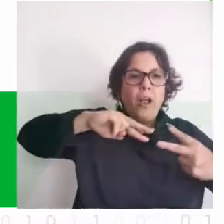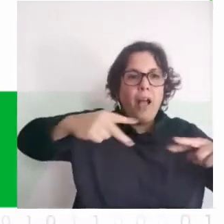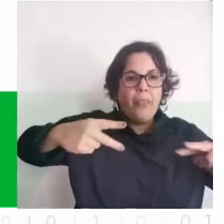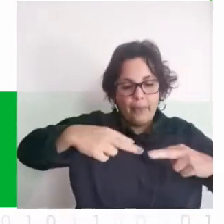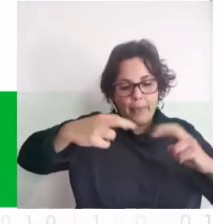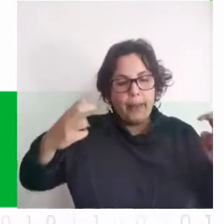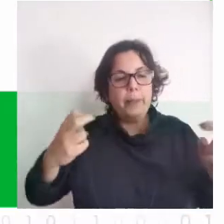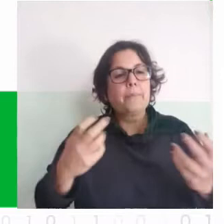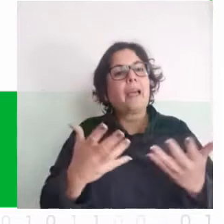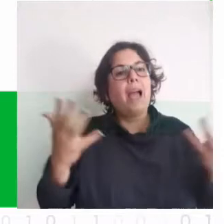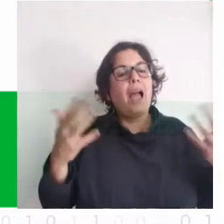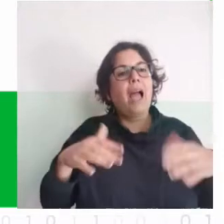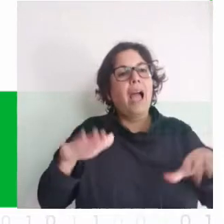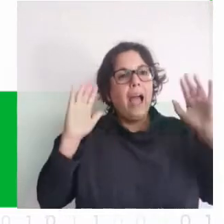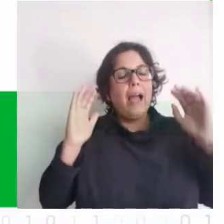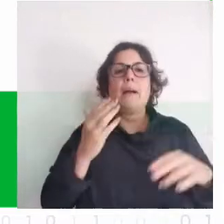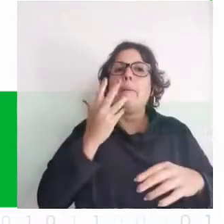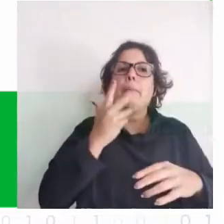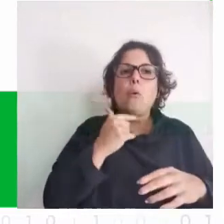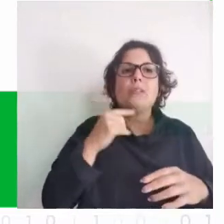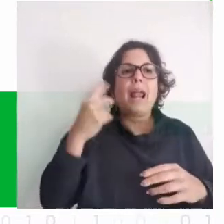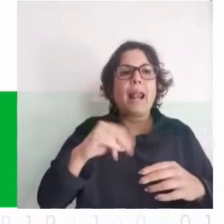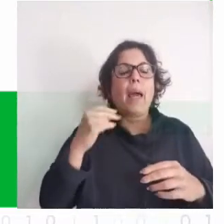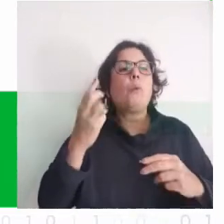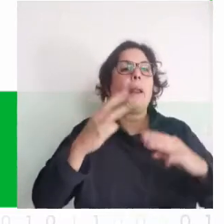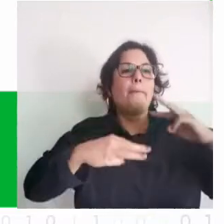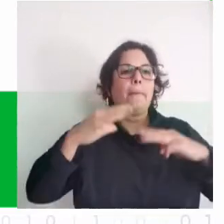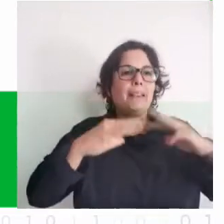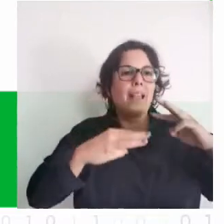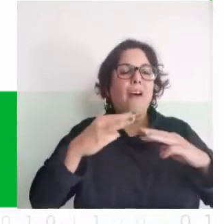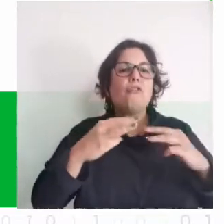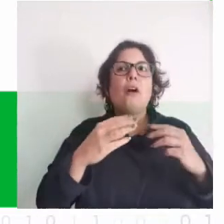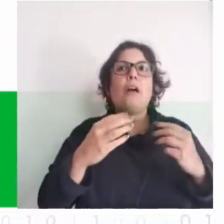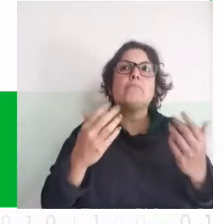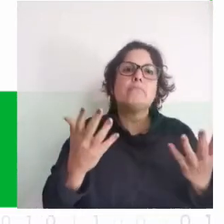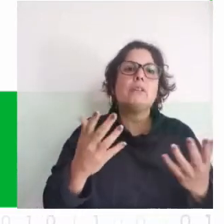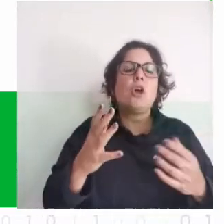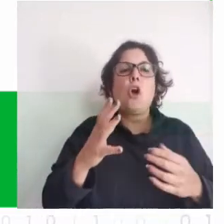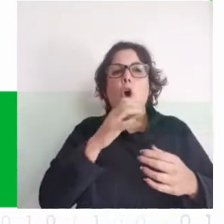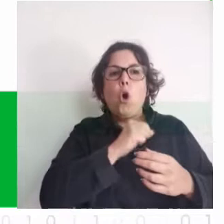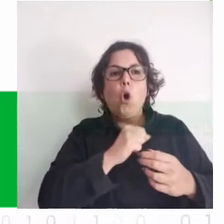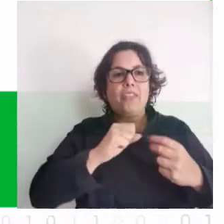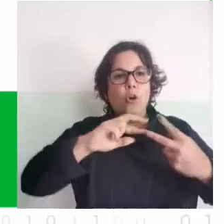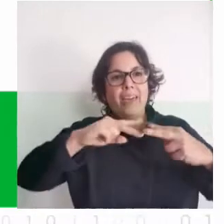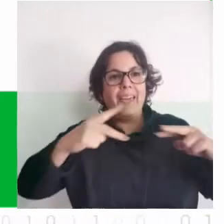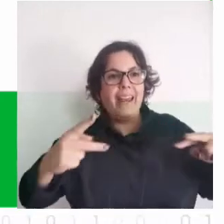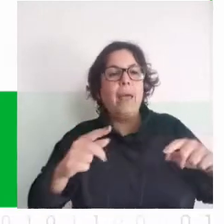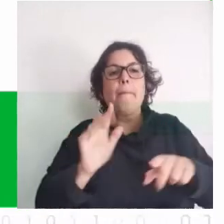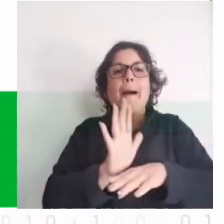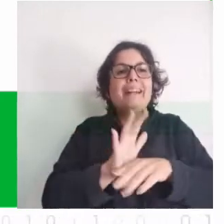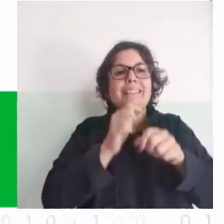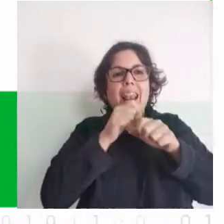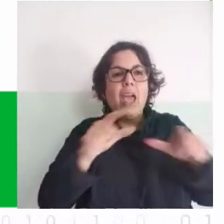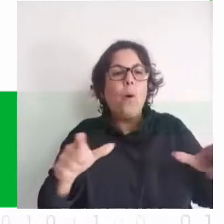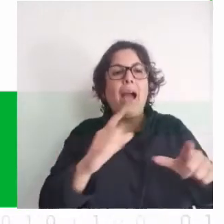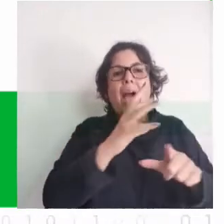en esto, me gustaría introducir muy rápido una metáfora en la cual el código genético es como un lenguaje con un alfabeto